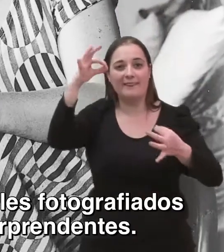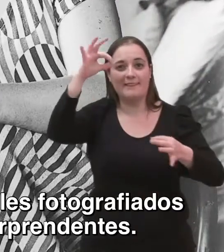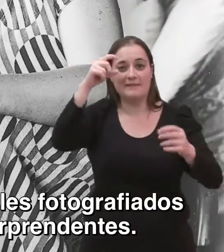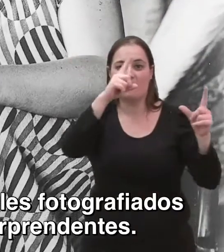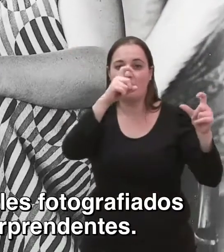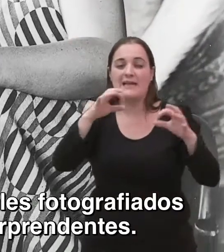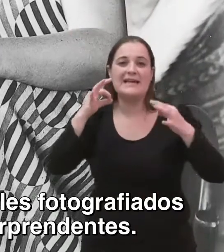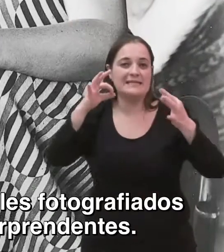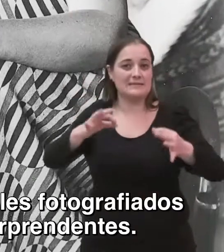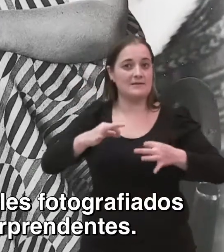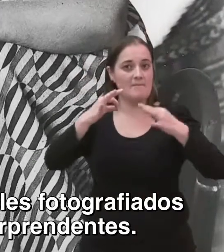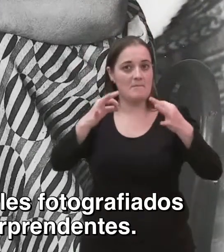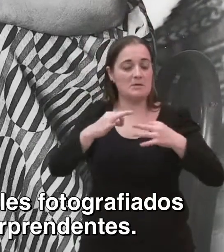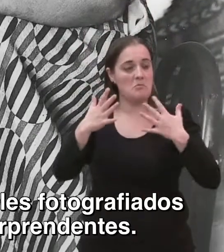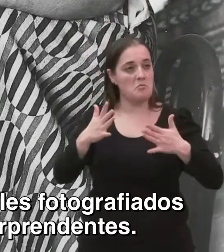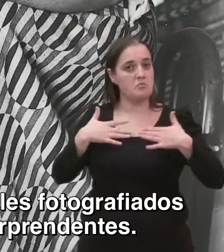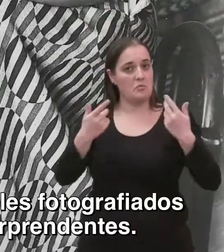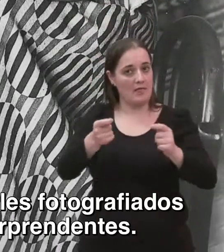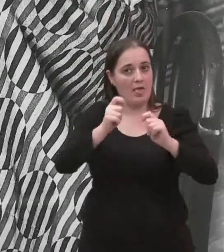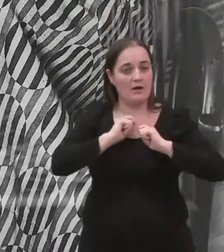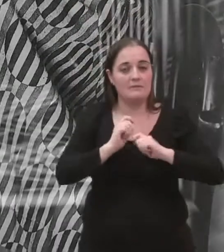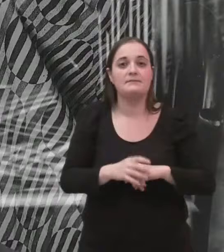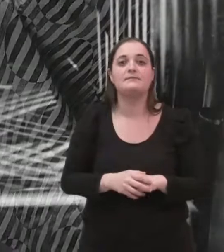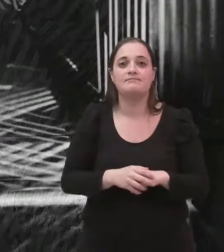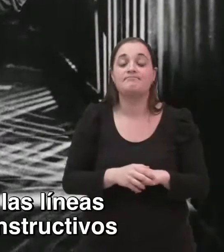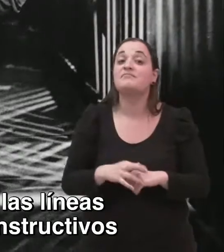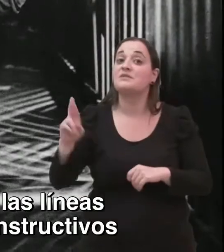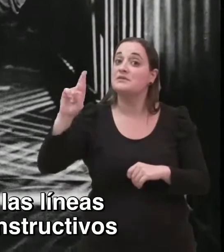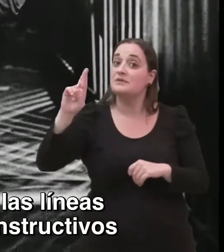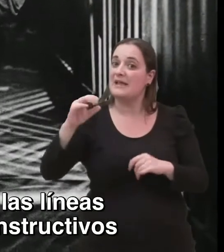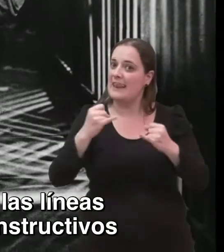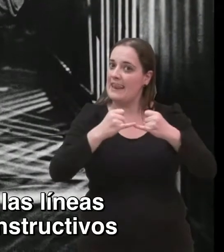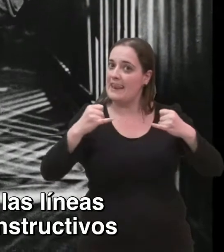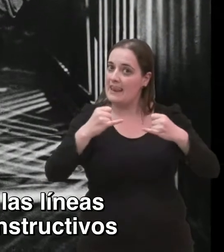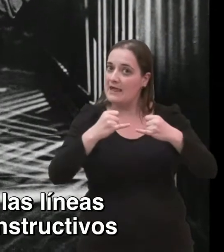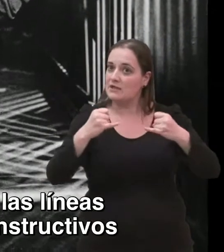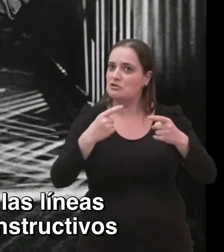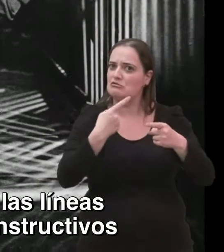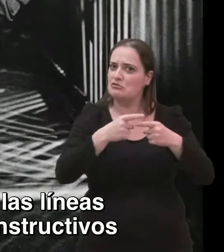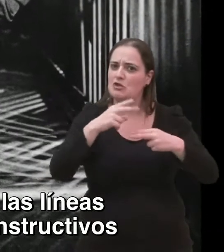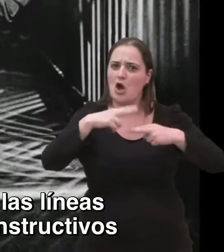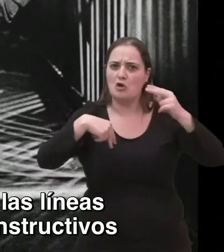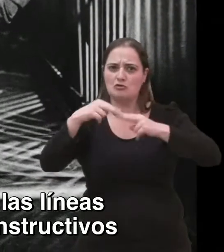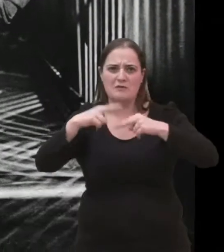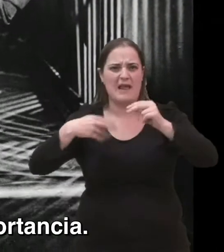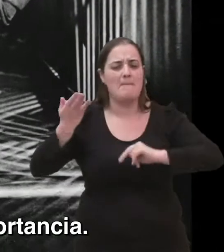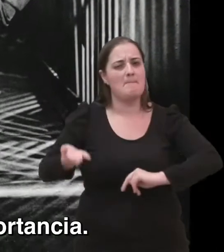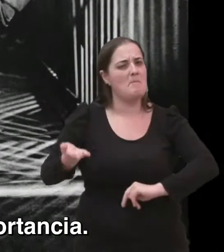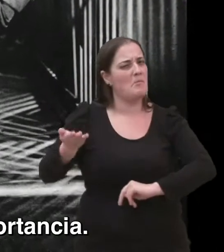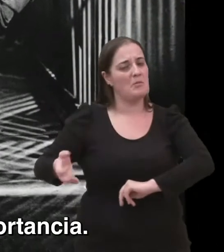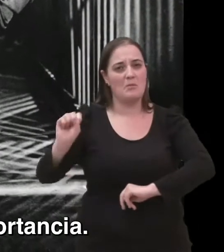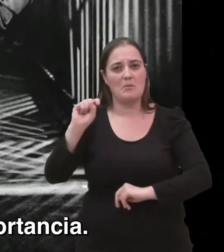detalles fotografiados siempre resultan sorprendentes. Para Rodchenko, las líneas son elementos constructivos de